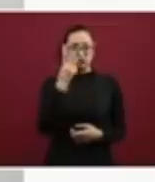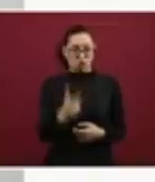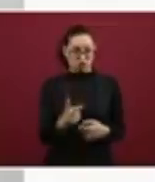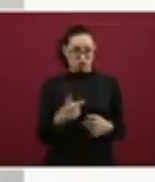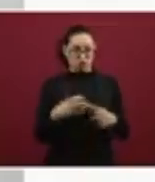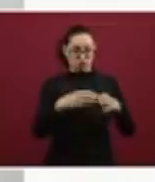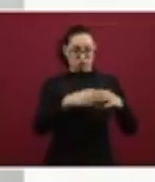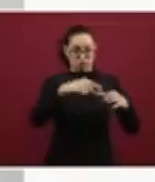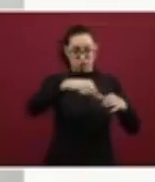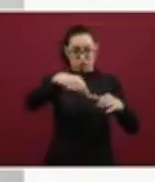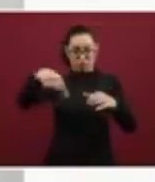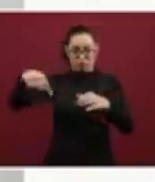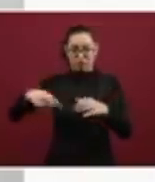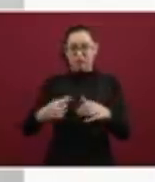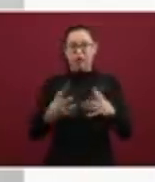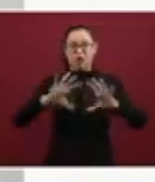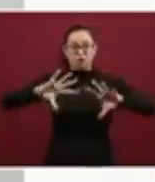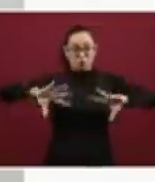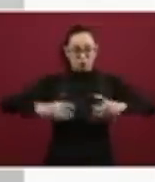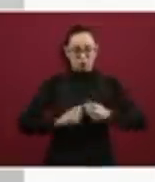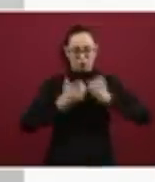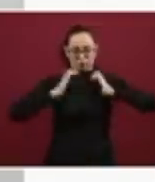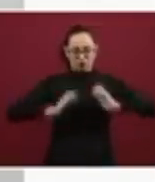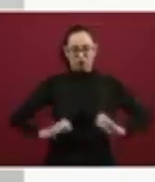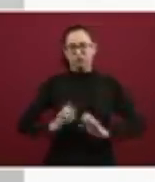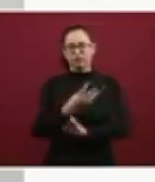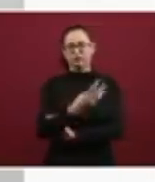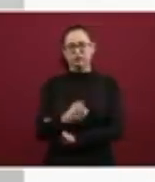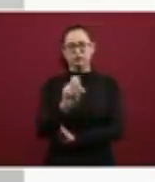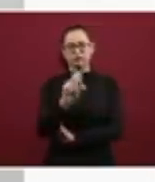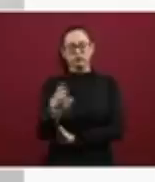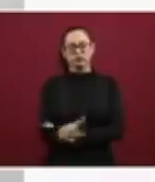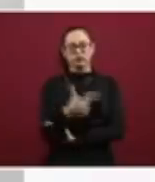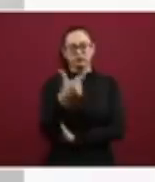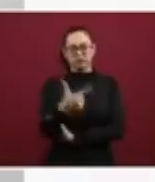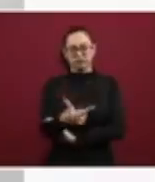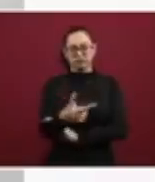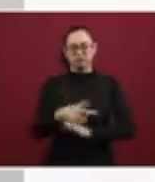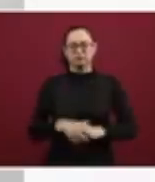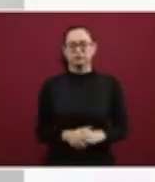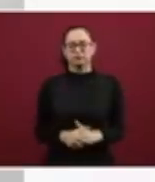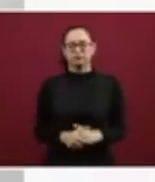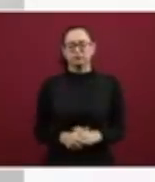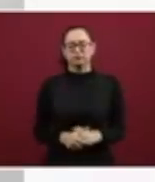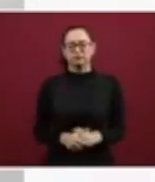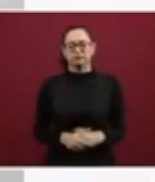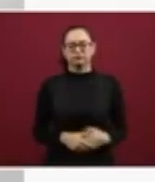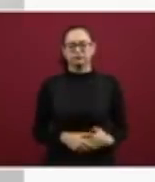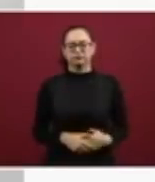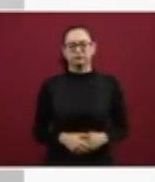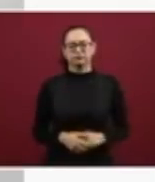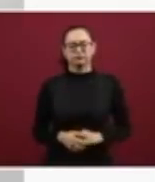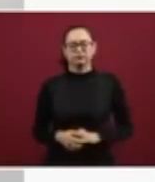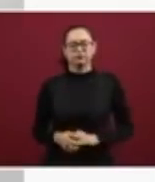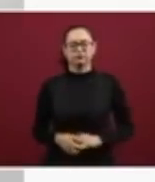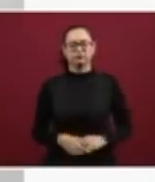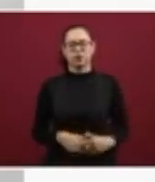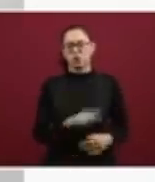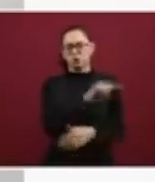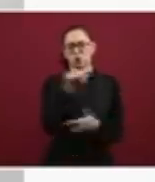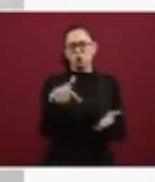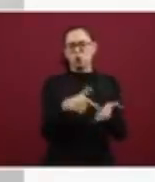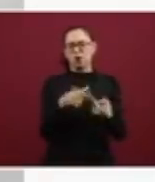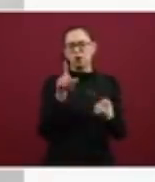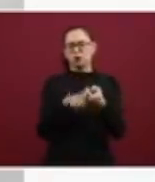de 337 cuerpos encontrados. Los sitios se ubican fundamentalmente en